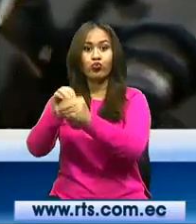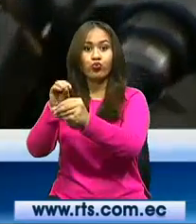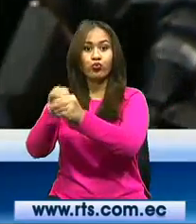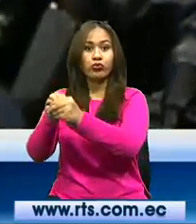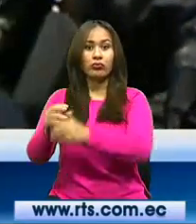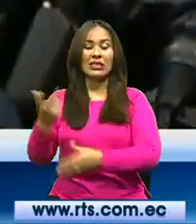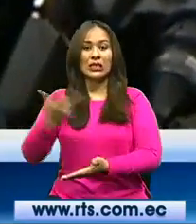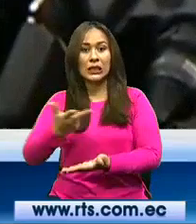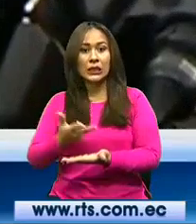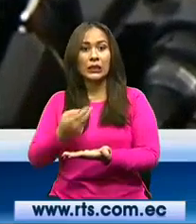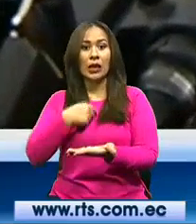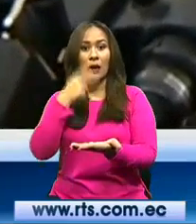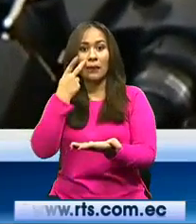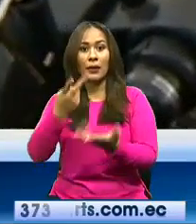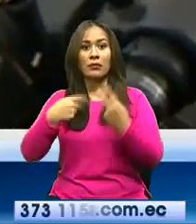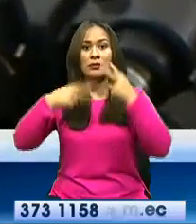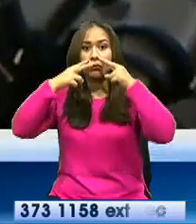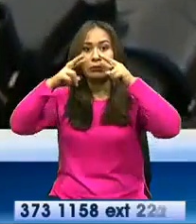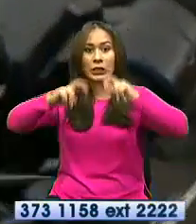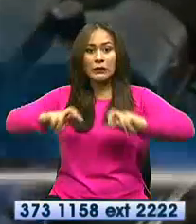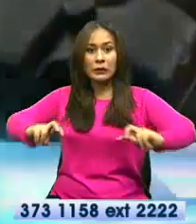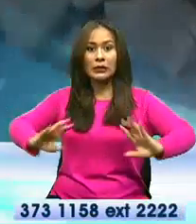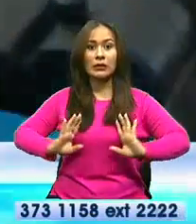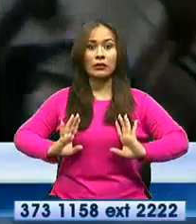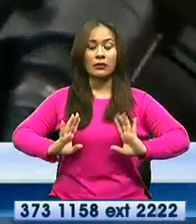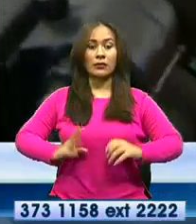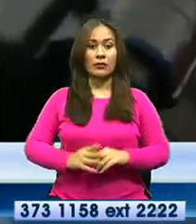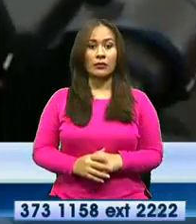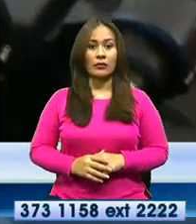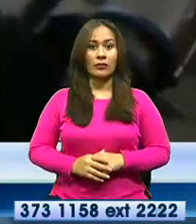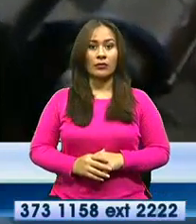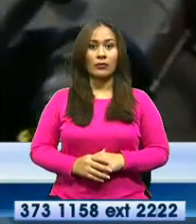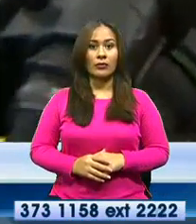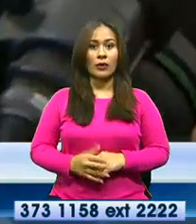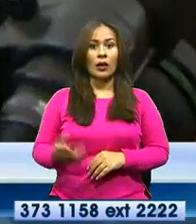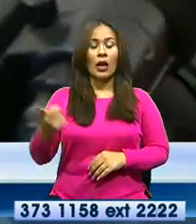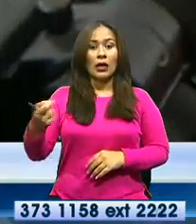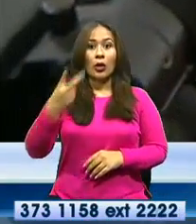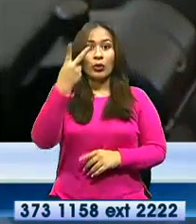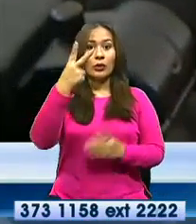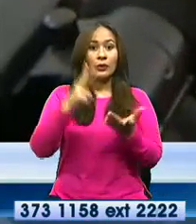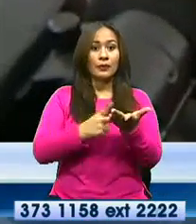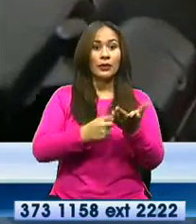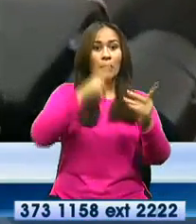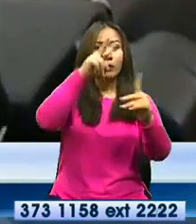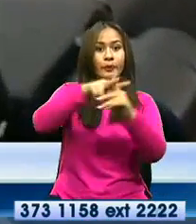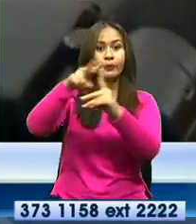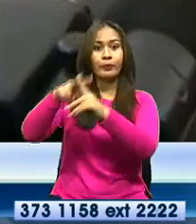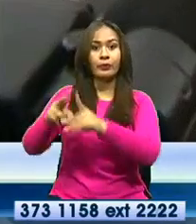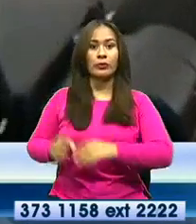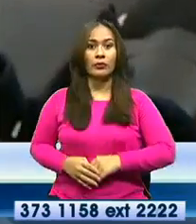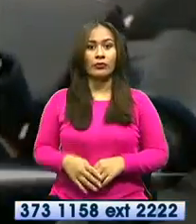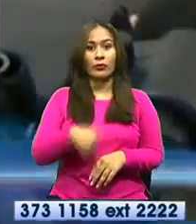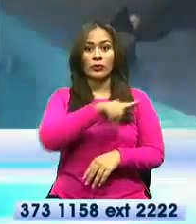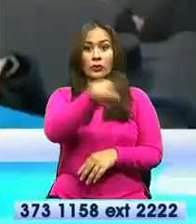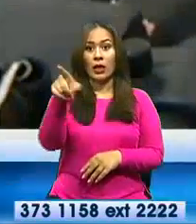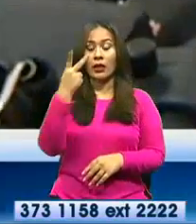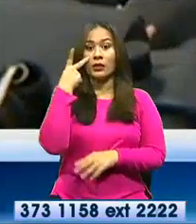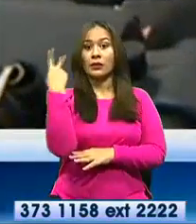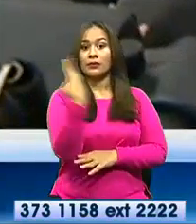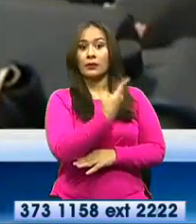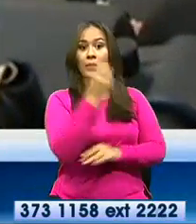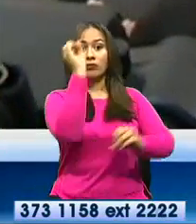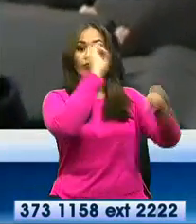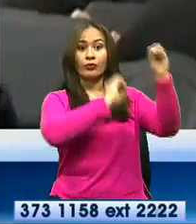Se procedió a realizar a mi cargo dos operativos que he dado cumplimiento, como ustedes ya pudieron haber observado,